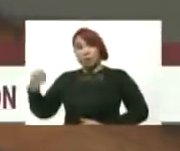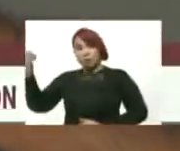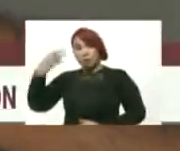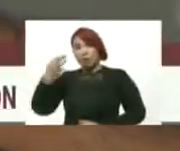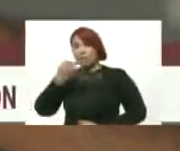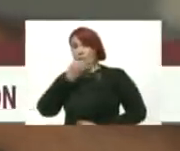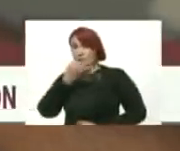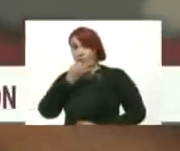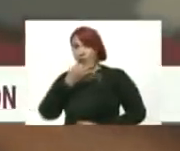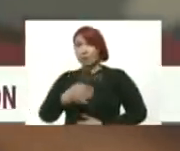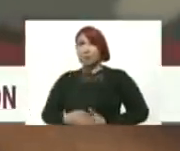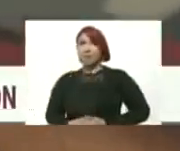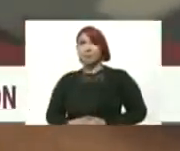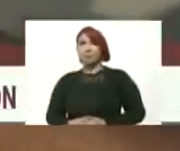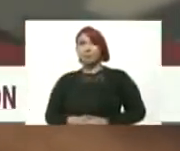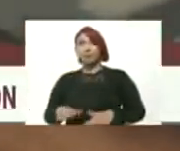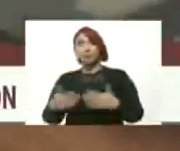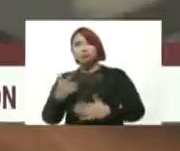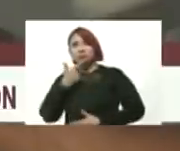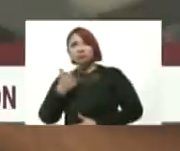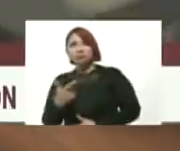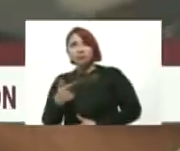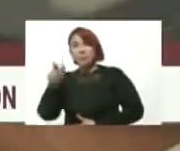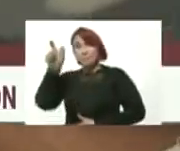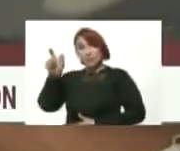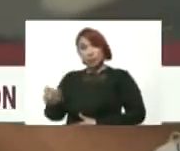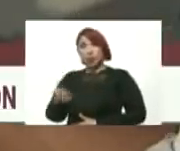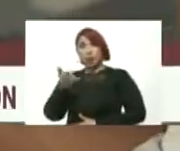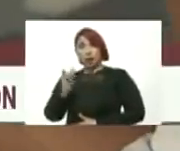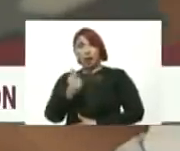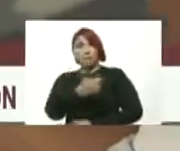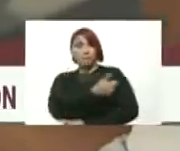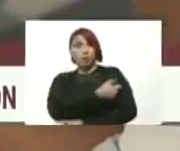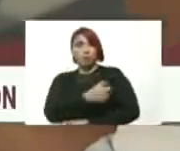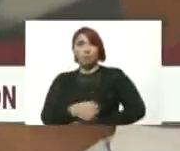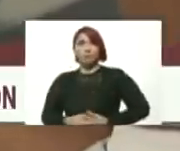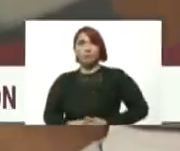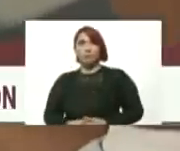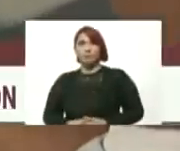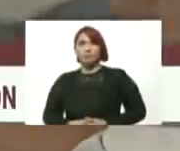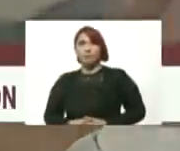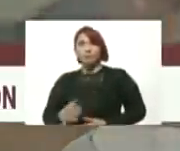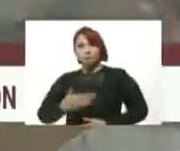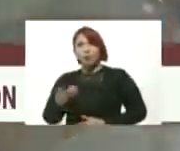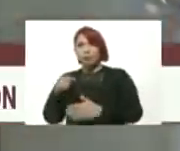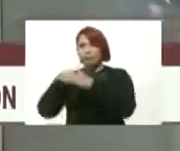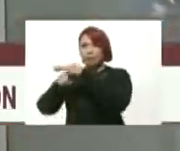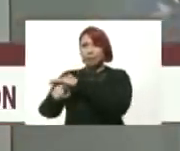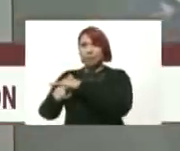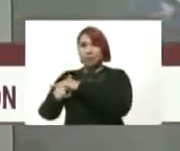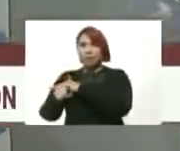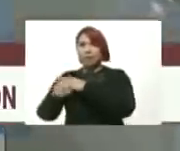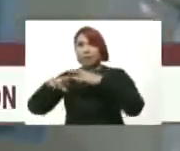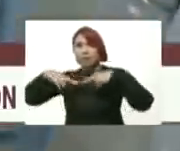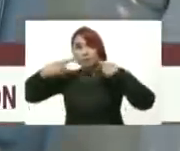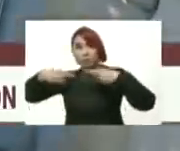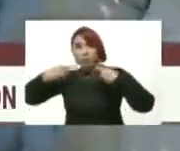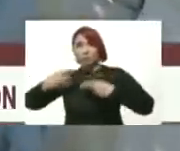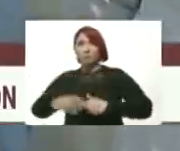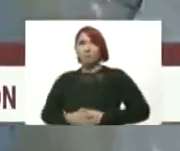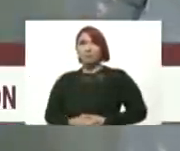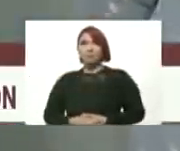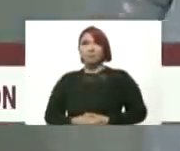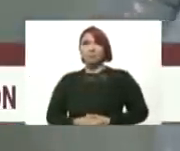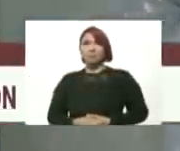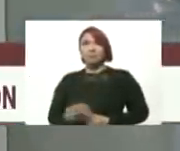cuando nos indica que la persona está vacunada y puede entonces ingresar al establecimiento y